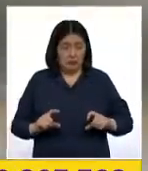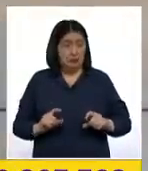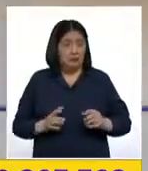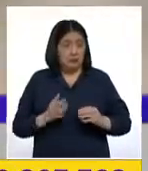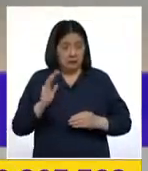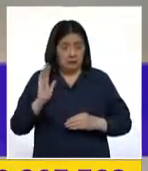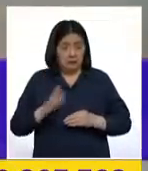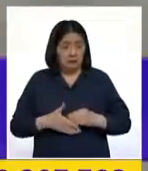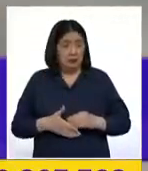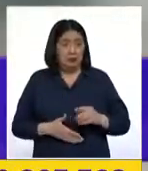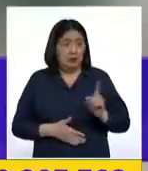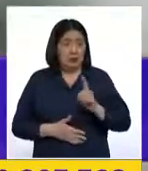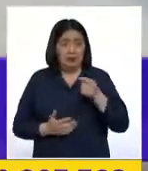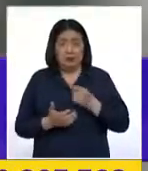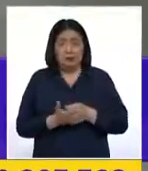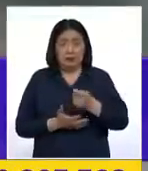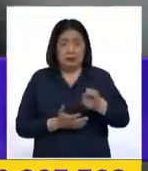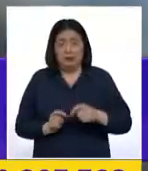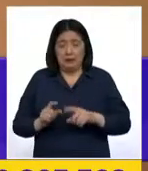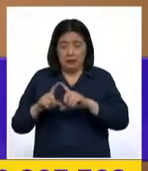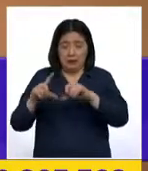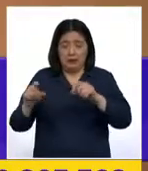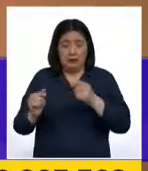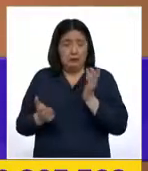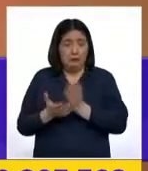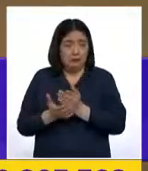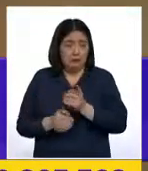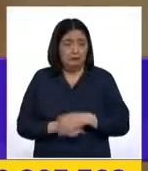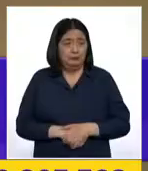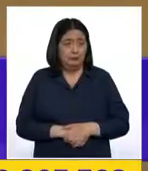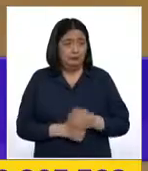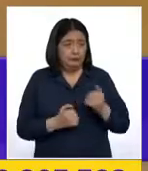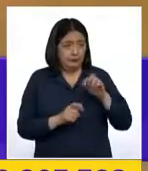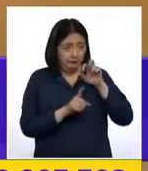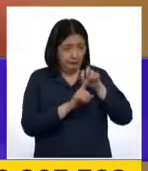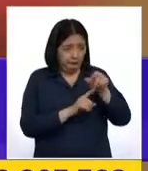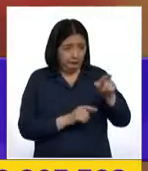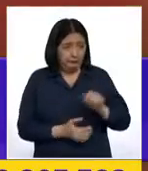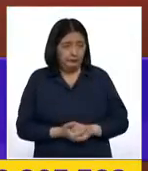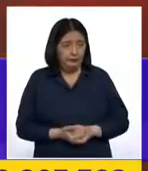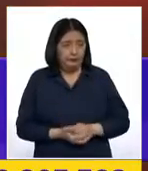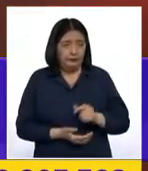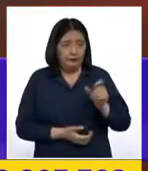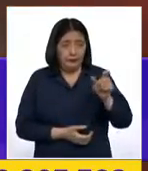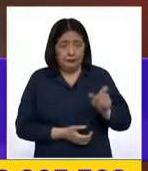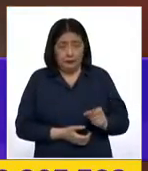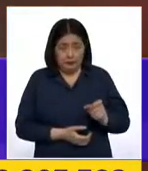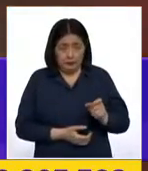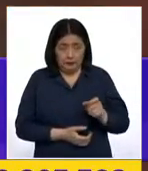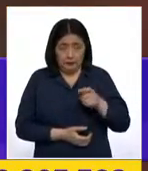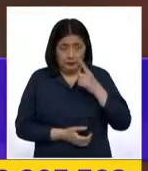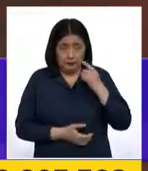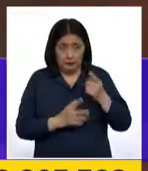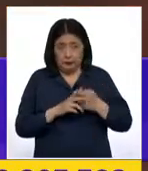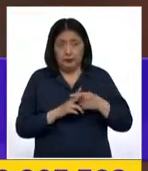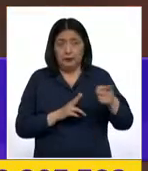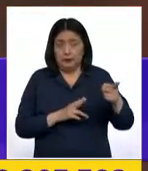telas, creyendo que no pagarán la papeleta. A continuación veremos cómo un chamo escapa